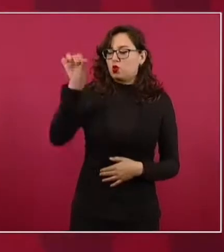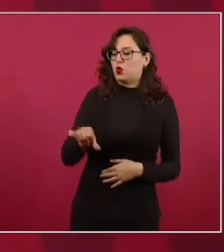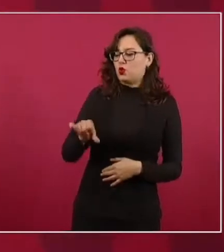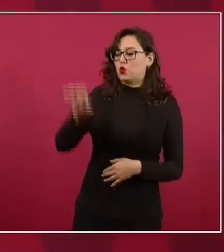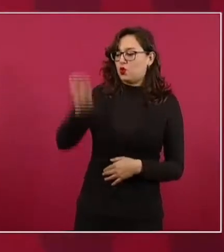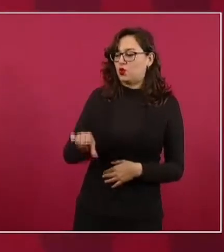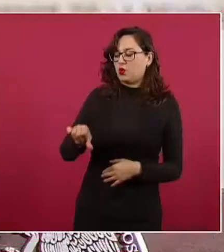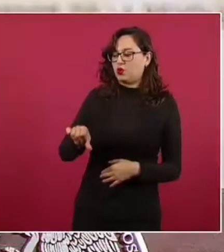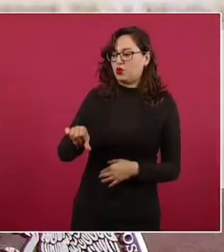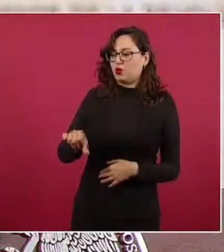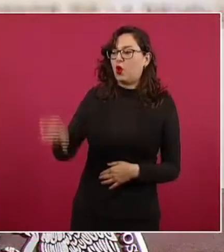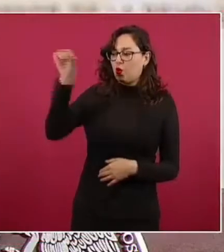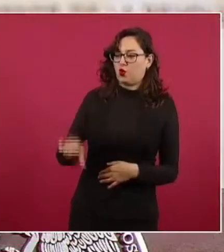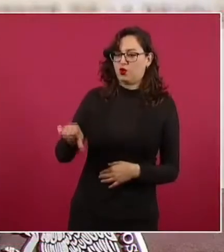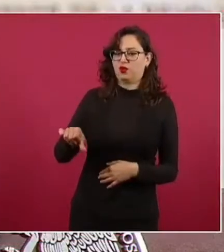hoy,